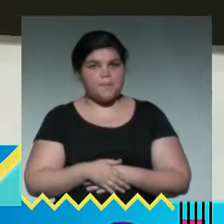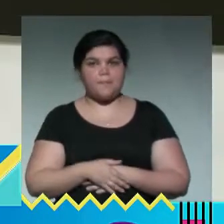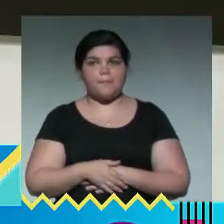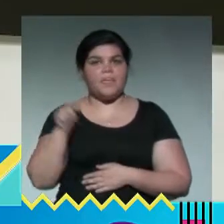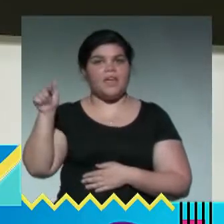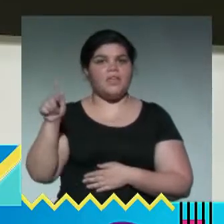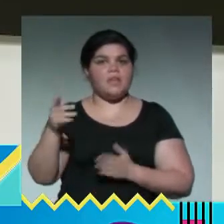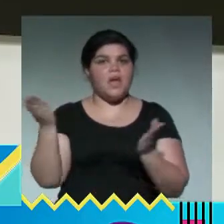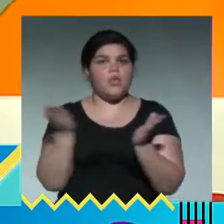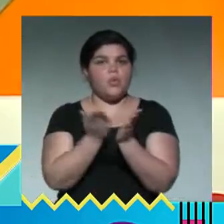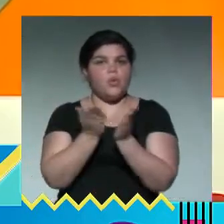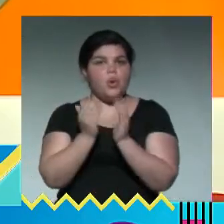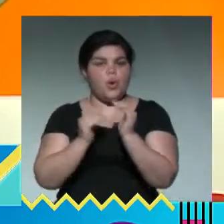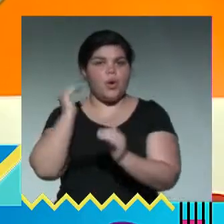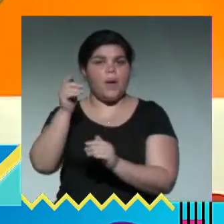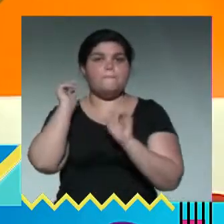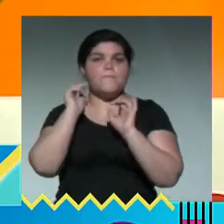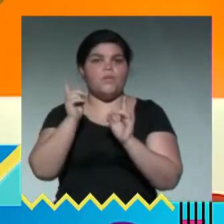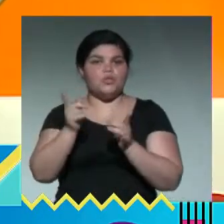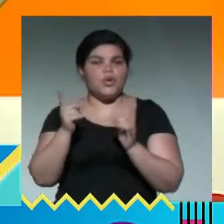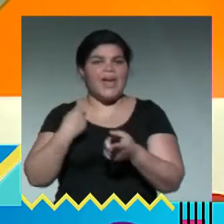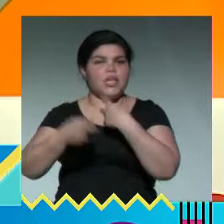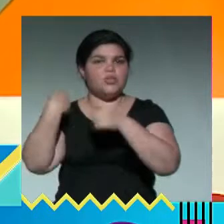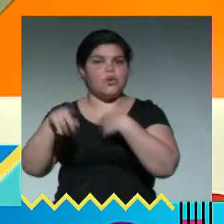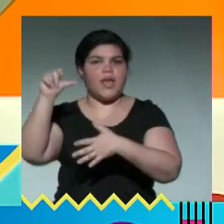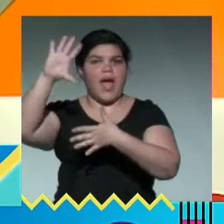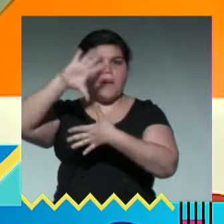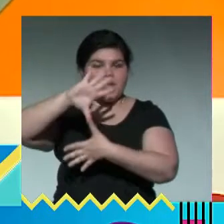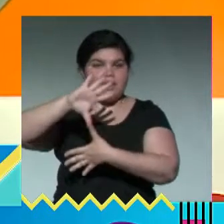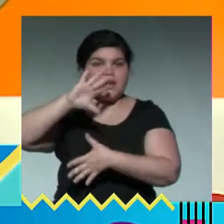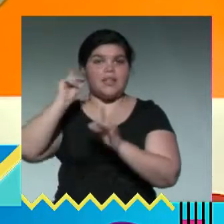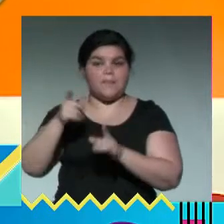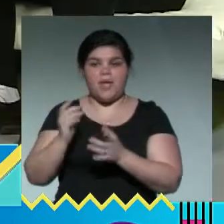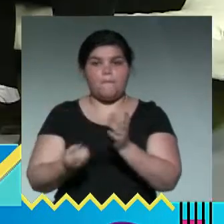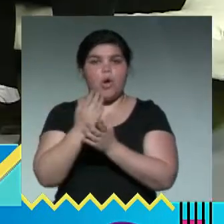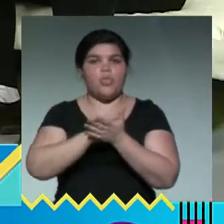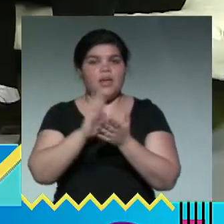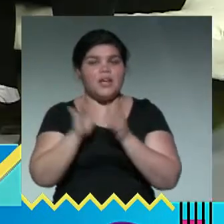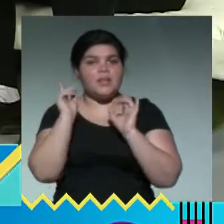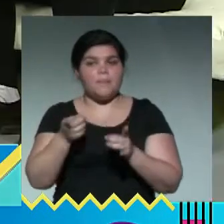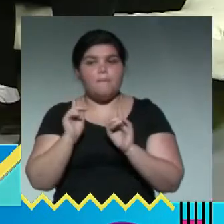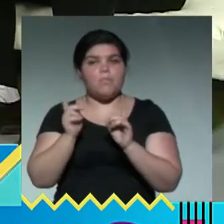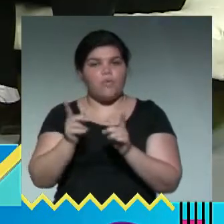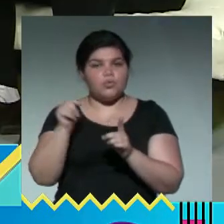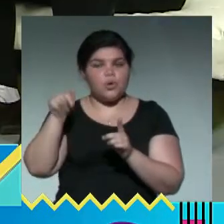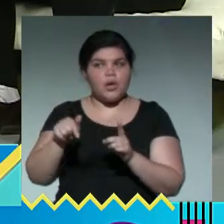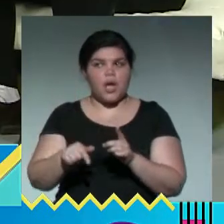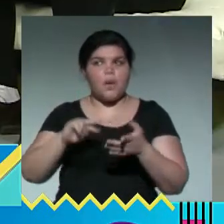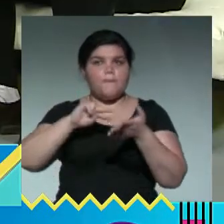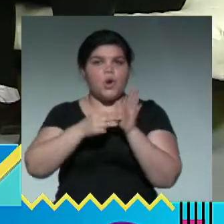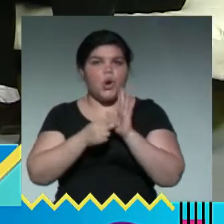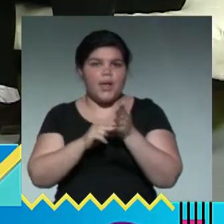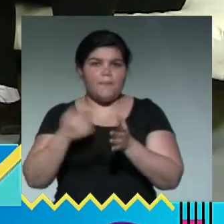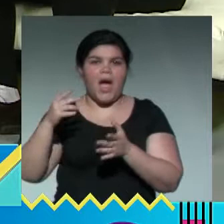es doctora en Historia, profesora en Historia Americana Contemporánea, también profesora de la Cátedra de Problemática de la Historia Americana.